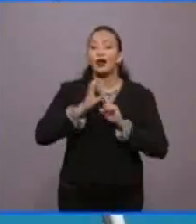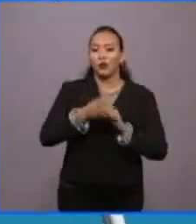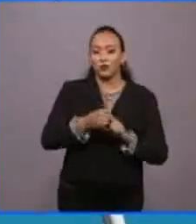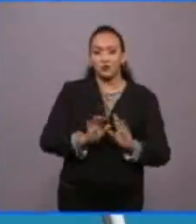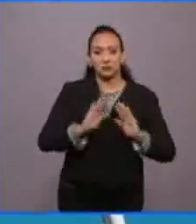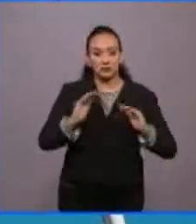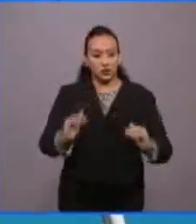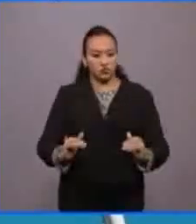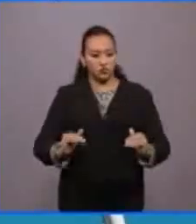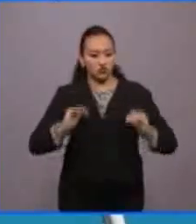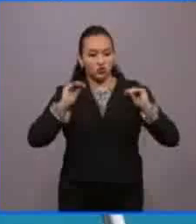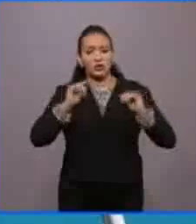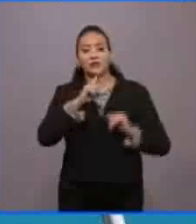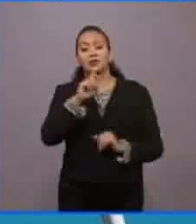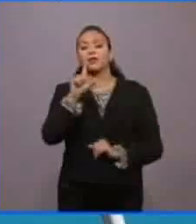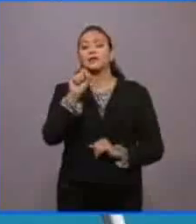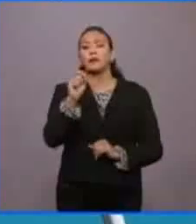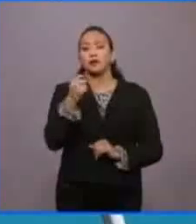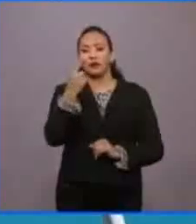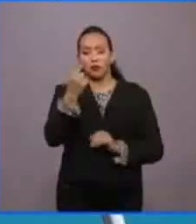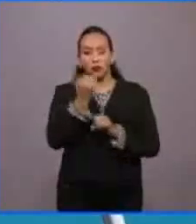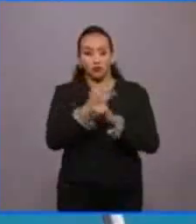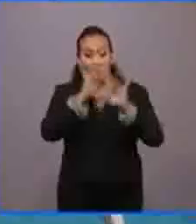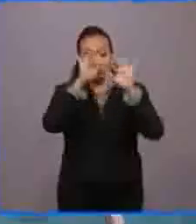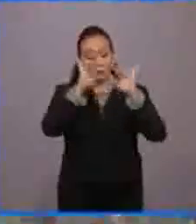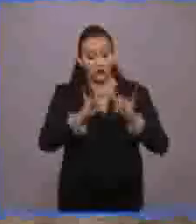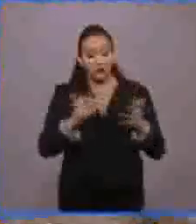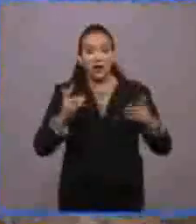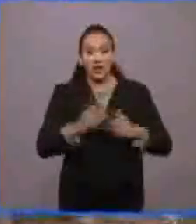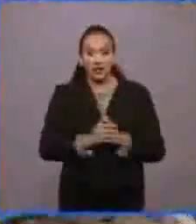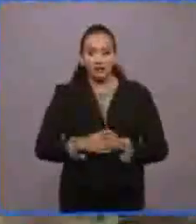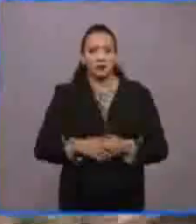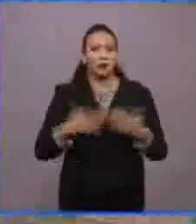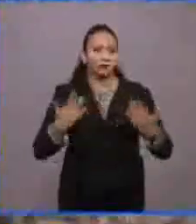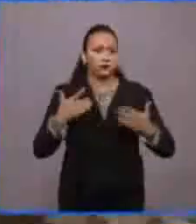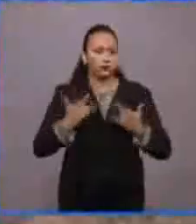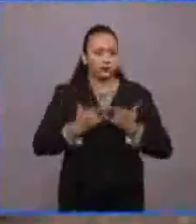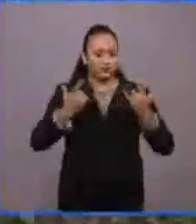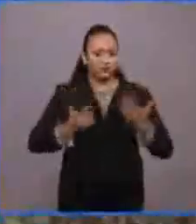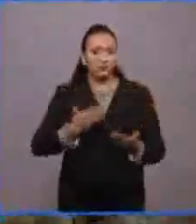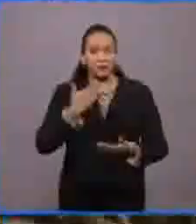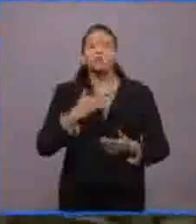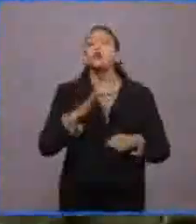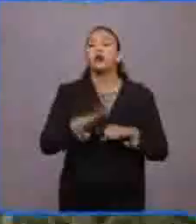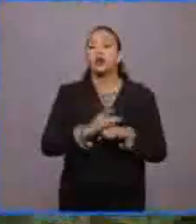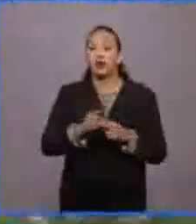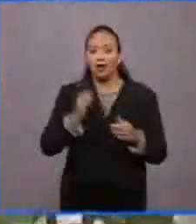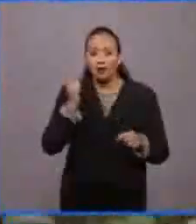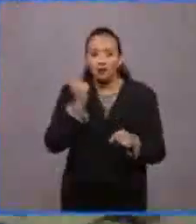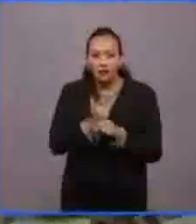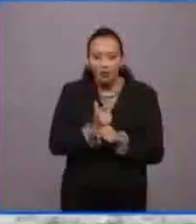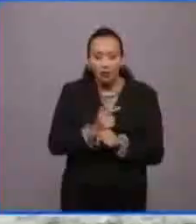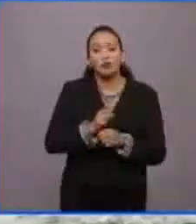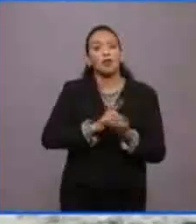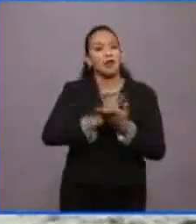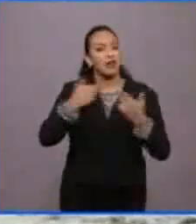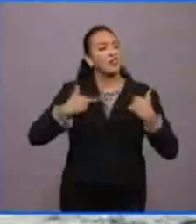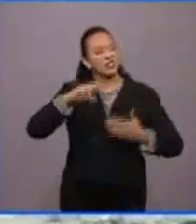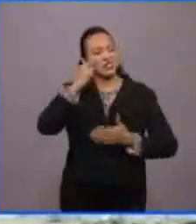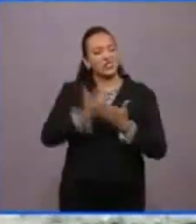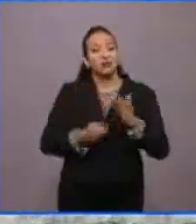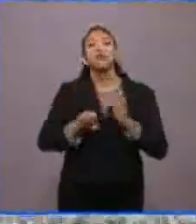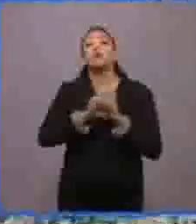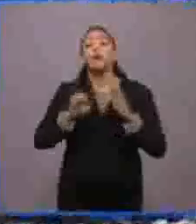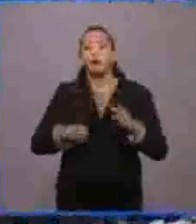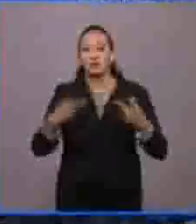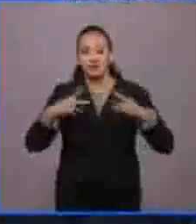alcanzó la cifra histórica de 121 informes de fondo, en los que conoció de graves violaciones a derechos humanos, como